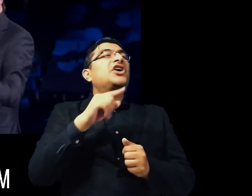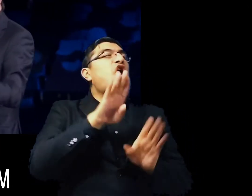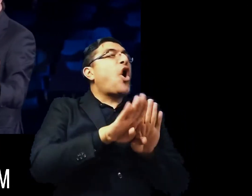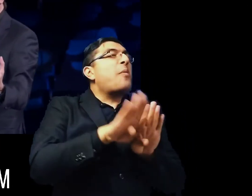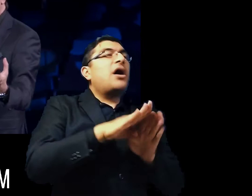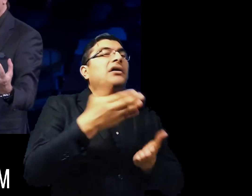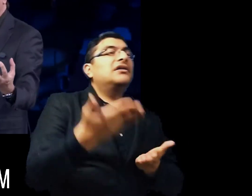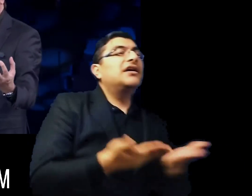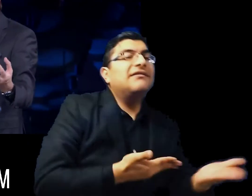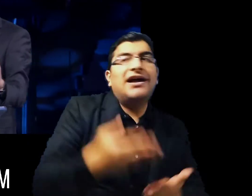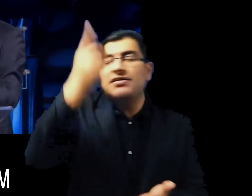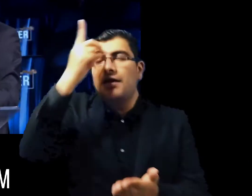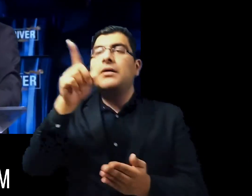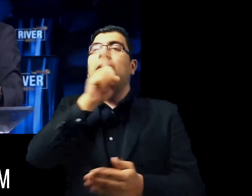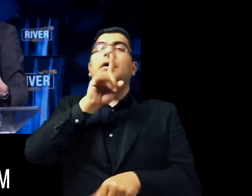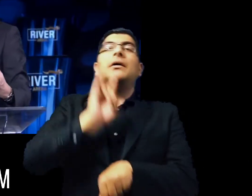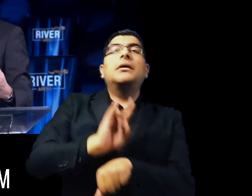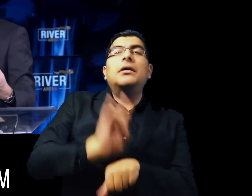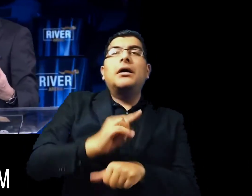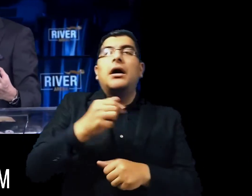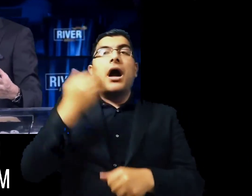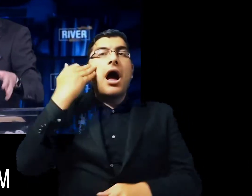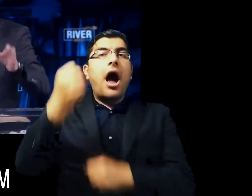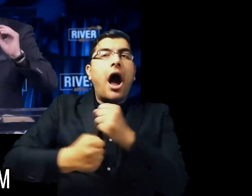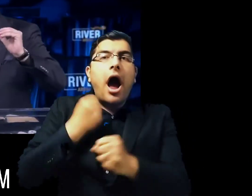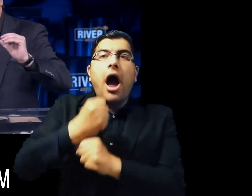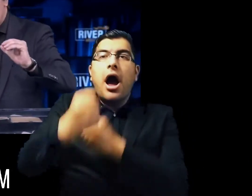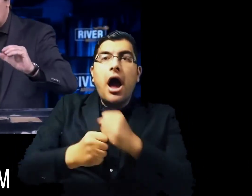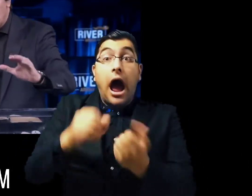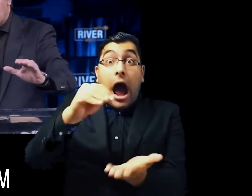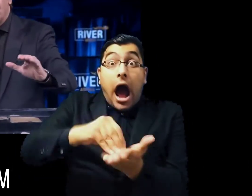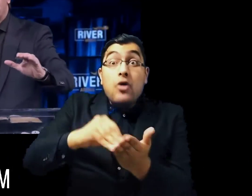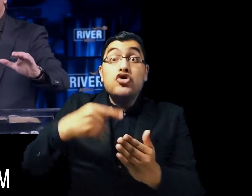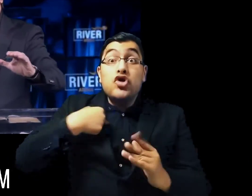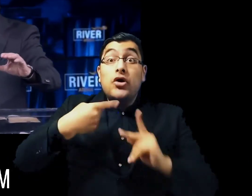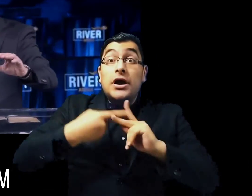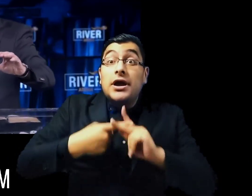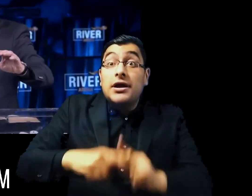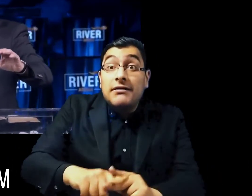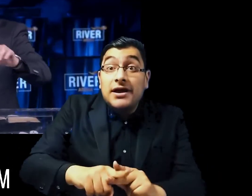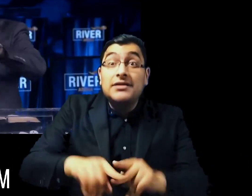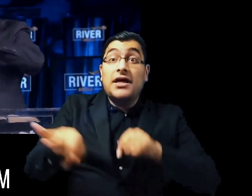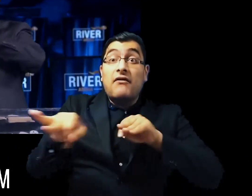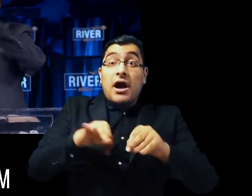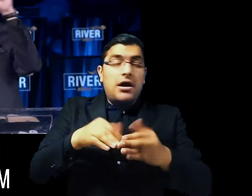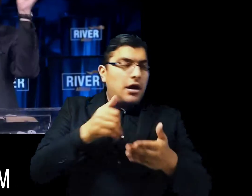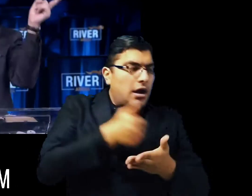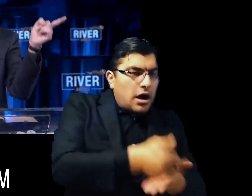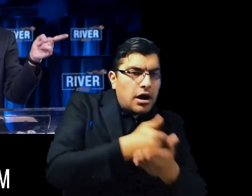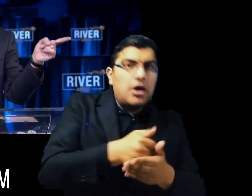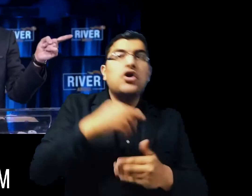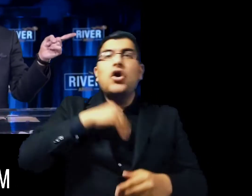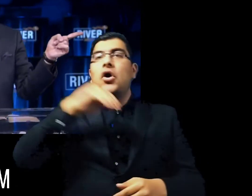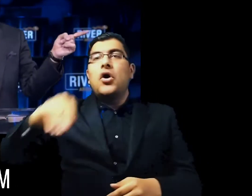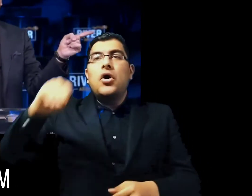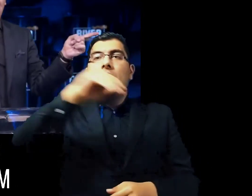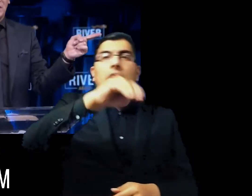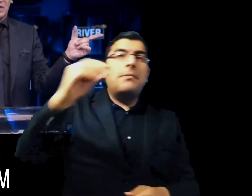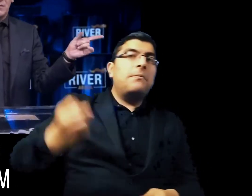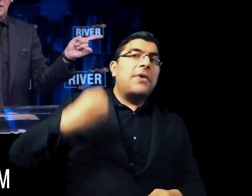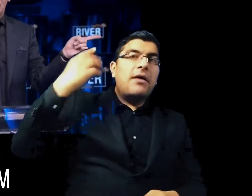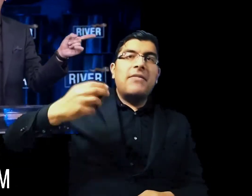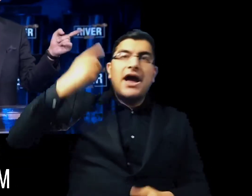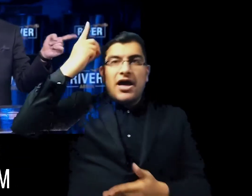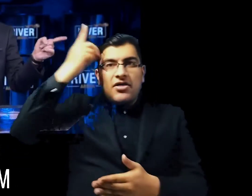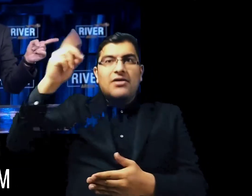Dios. Y por años, aun cuando yo inicié, aun cuando empecé a predicar por